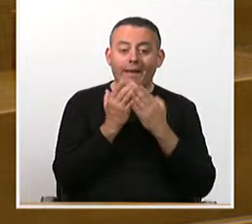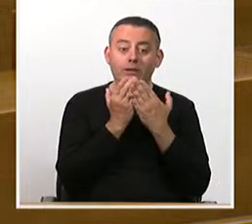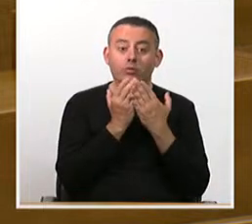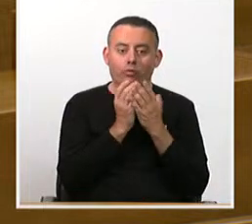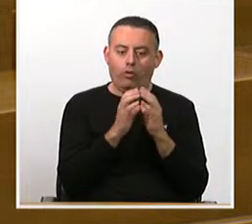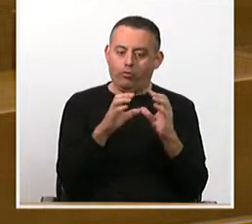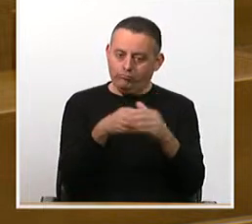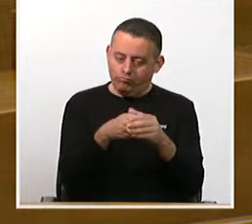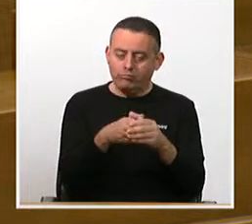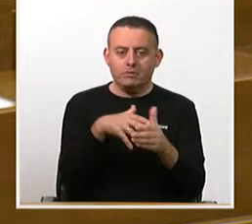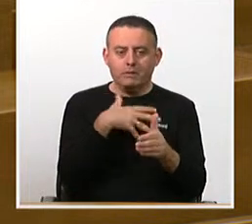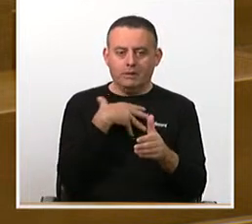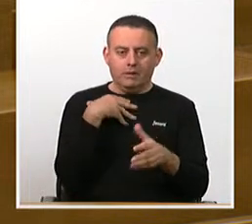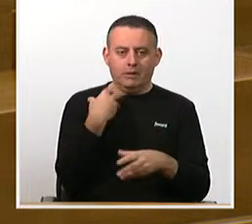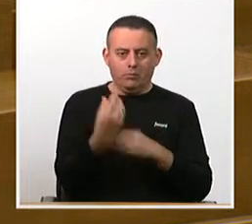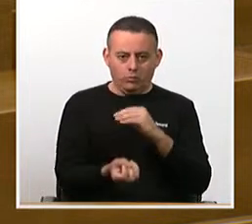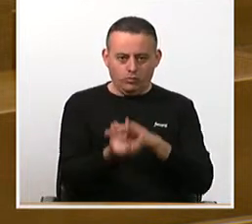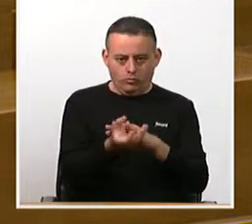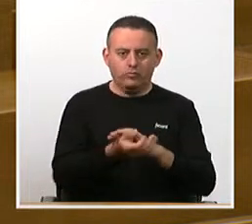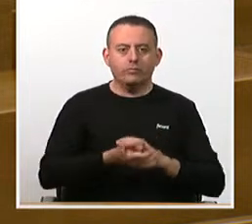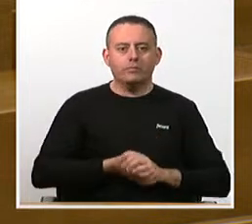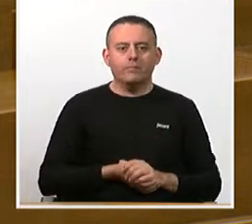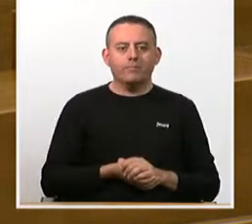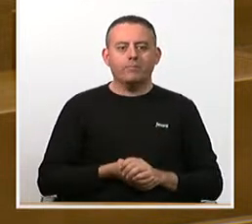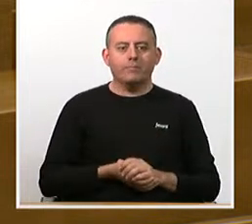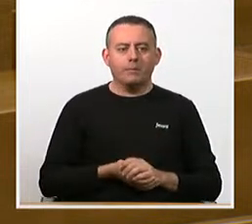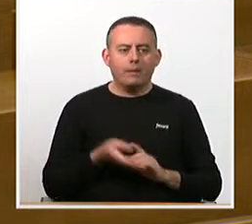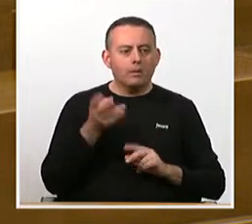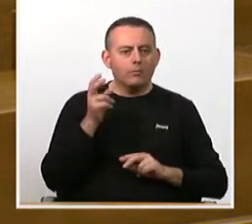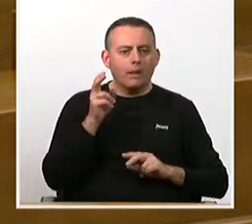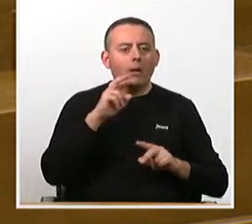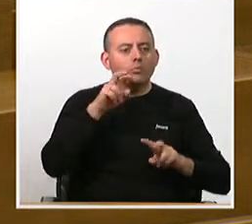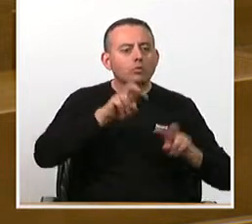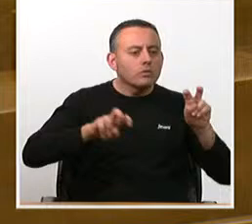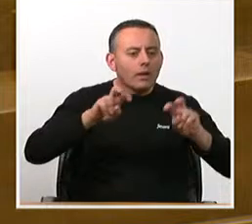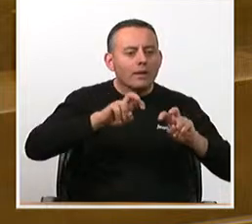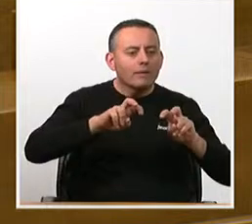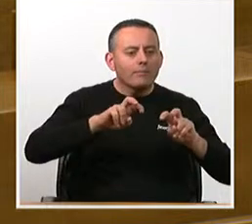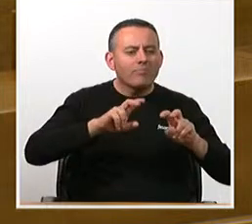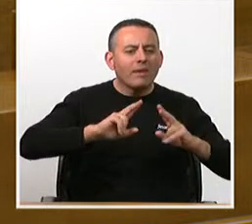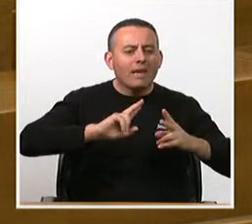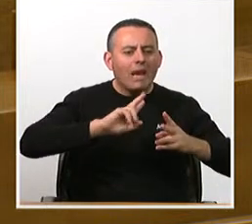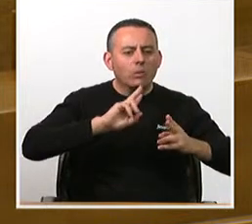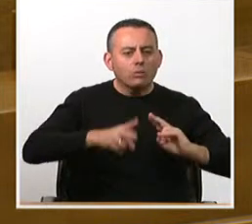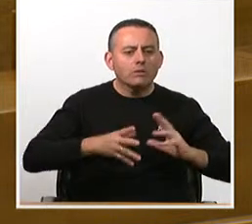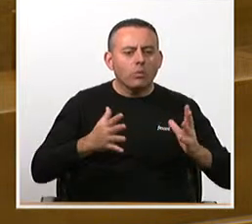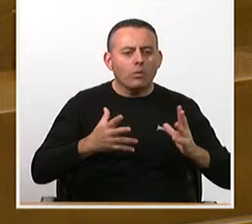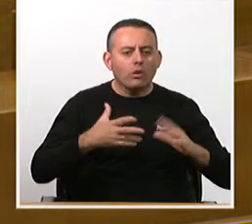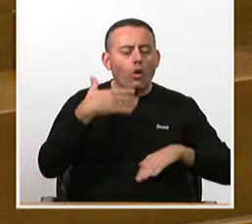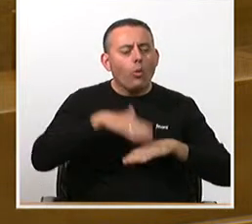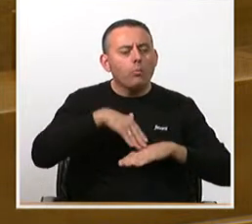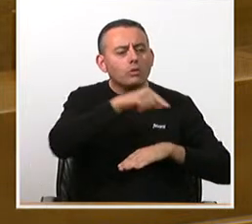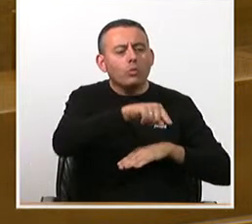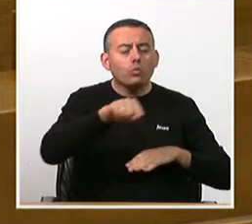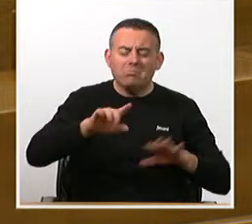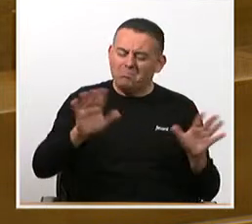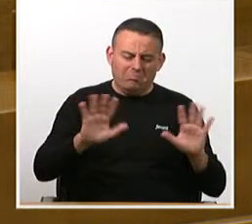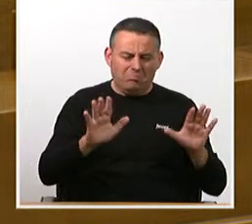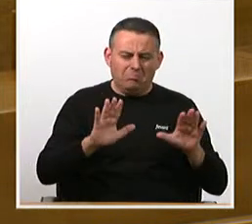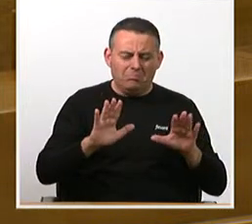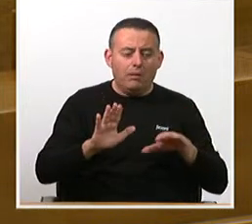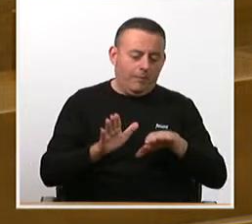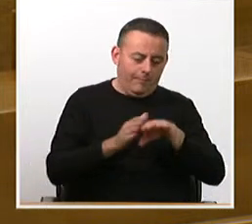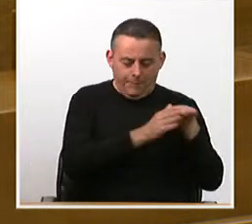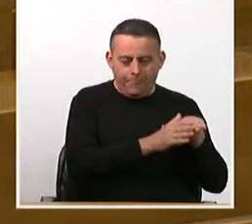Dear respes y no de busar culpables cre